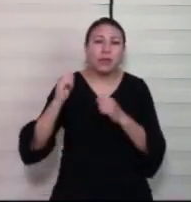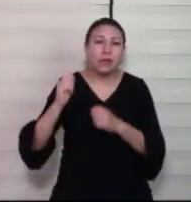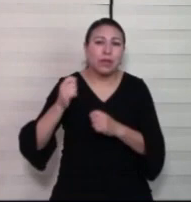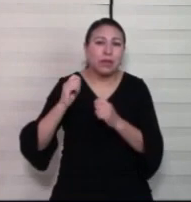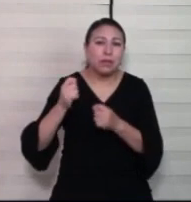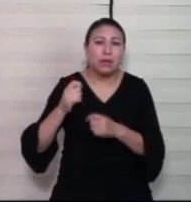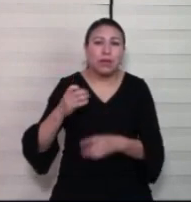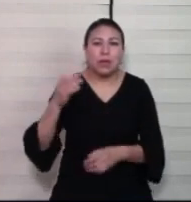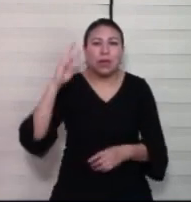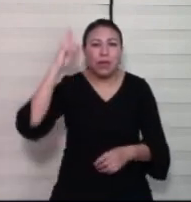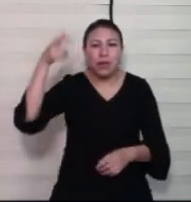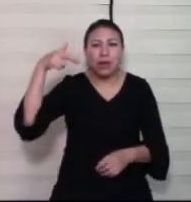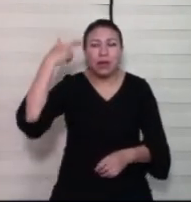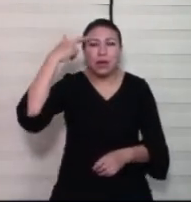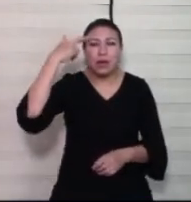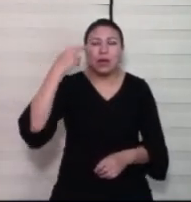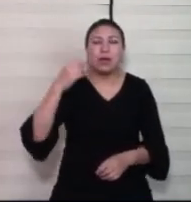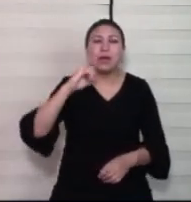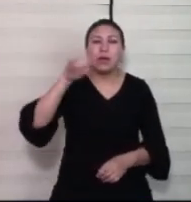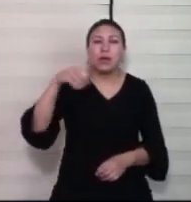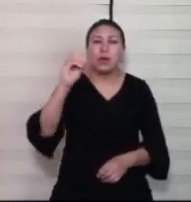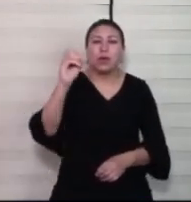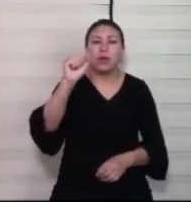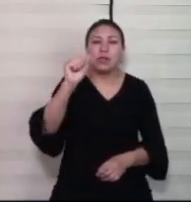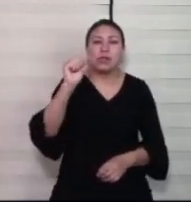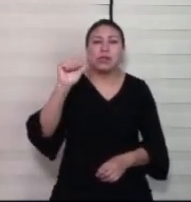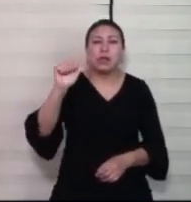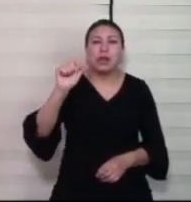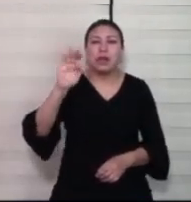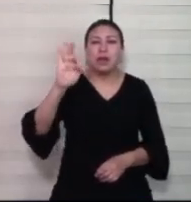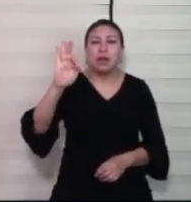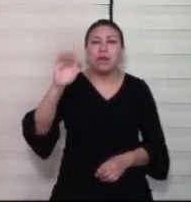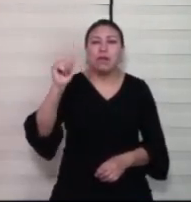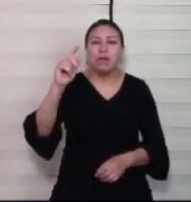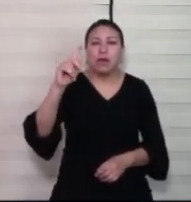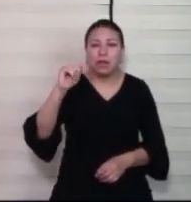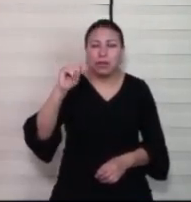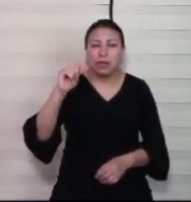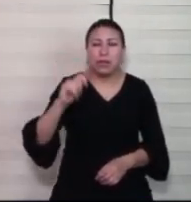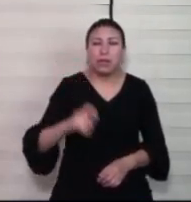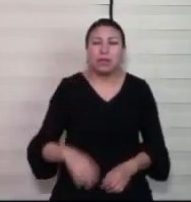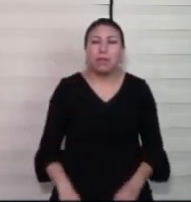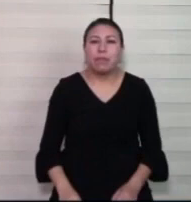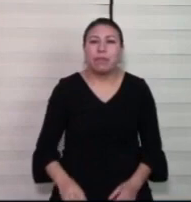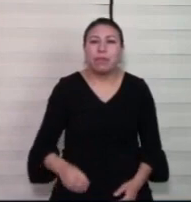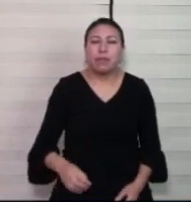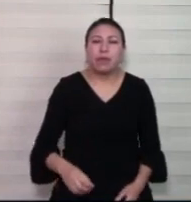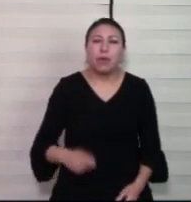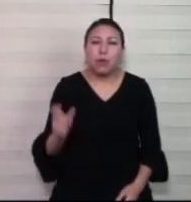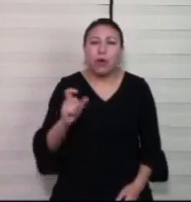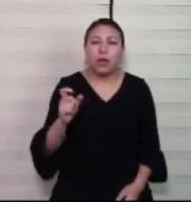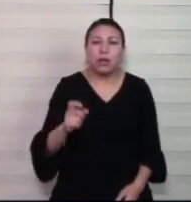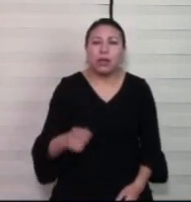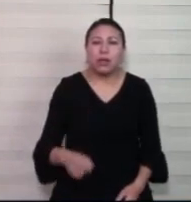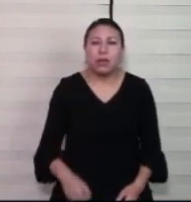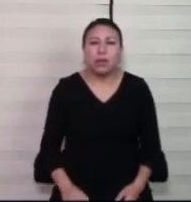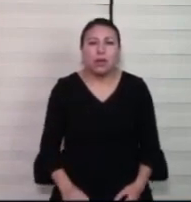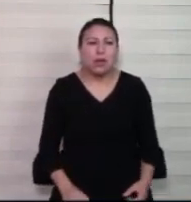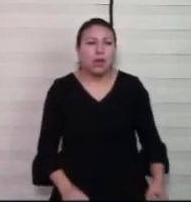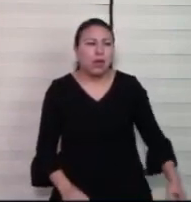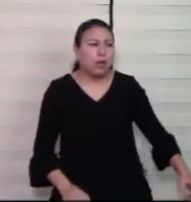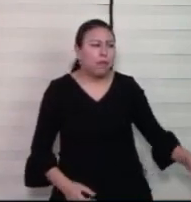Josafat. Allá en 2 de Crónicas, capítulo 20, cuando venía el enemigo, que era un gran